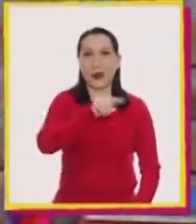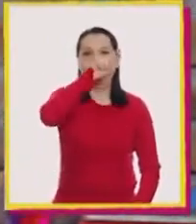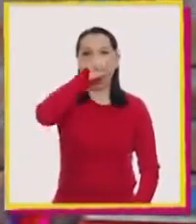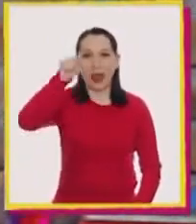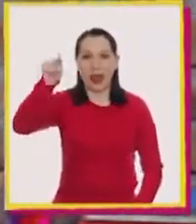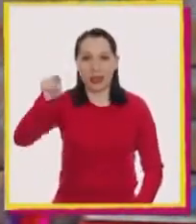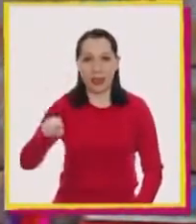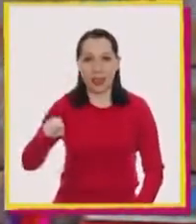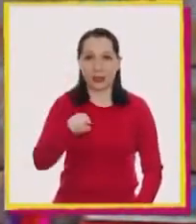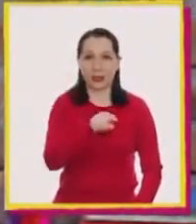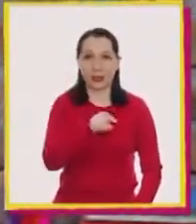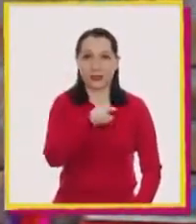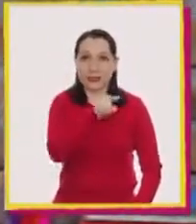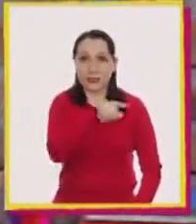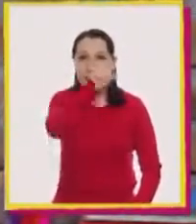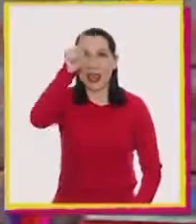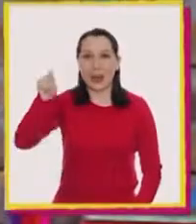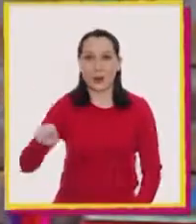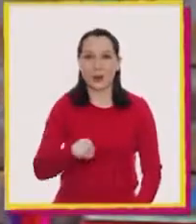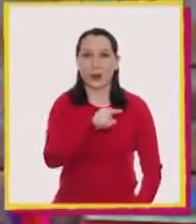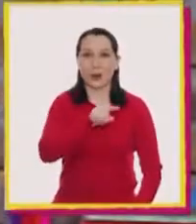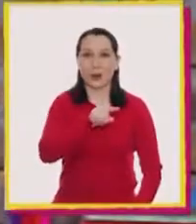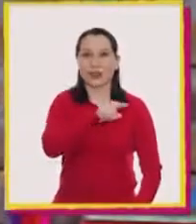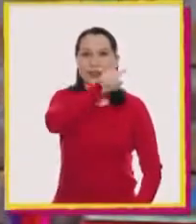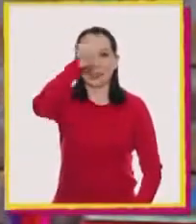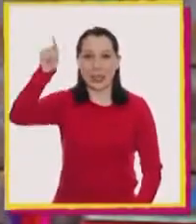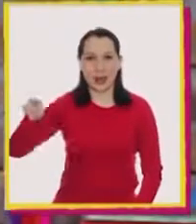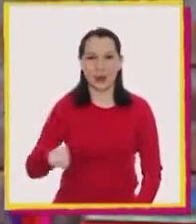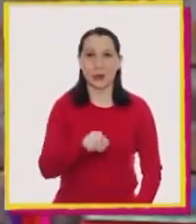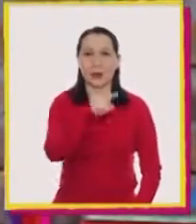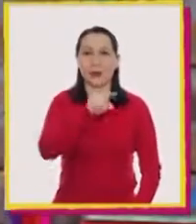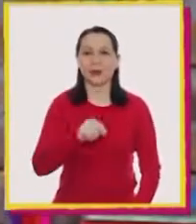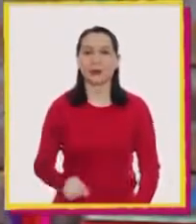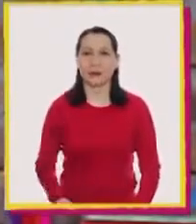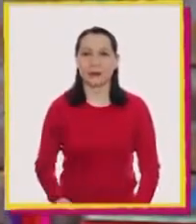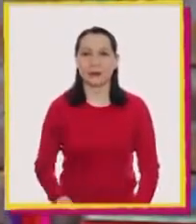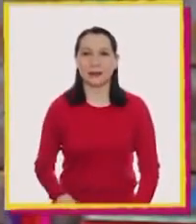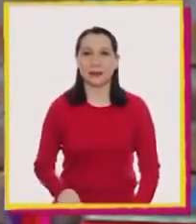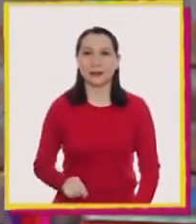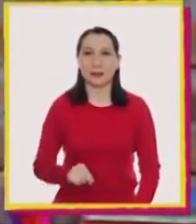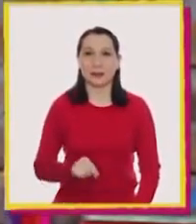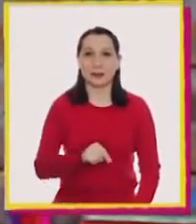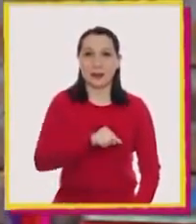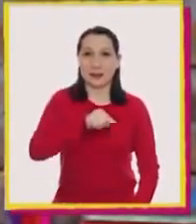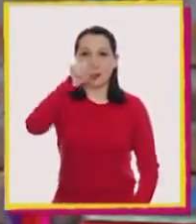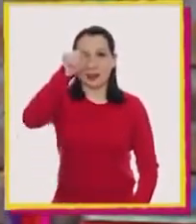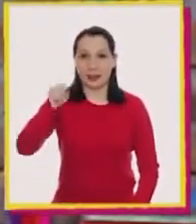Triángulo, cuadrado, círculo y círculo.